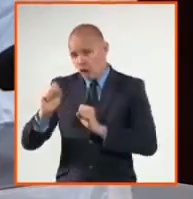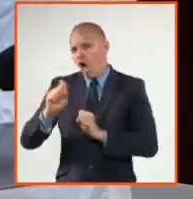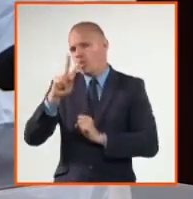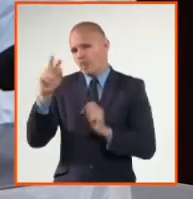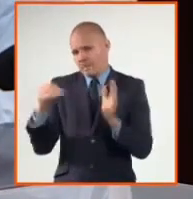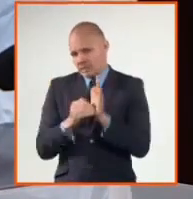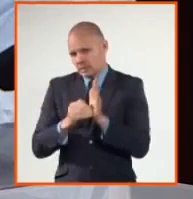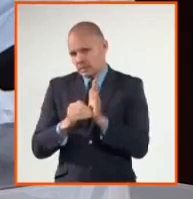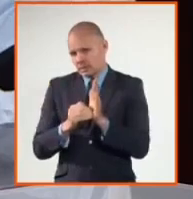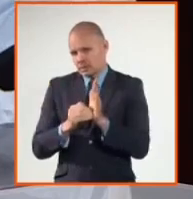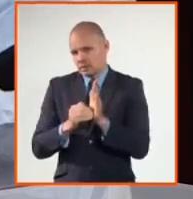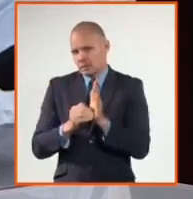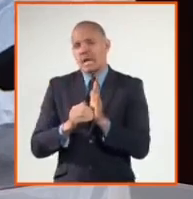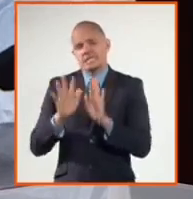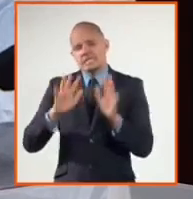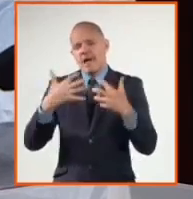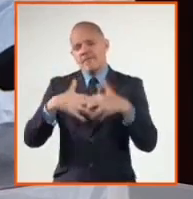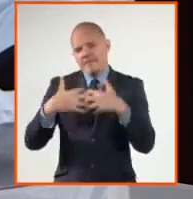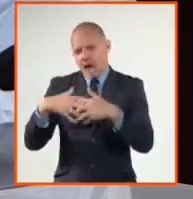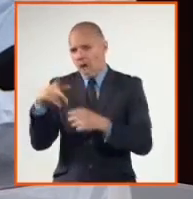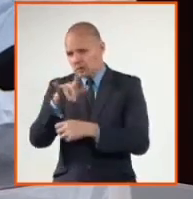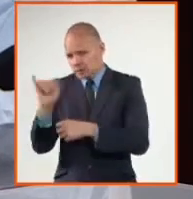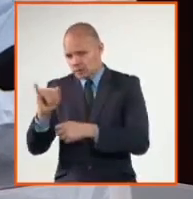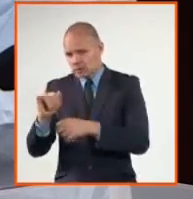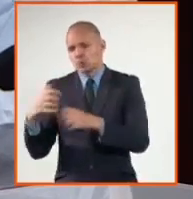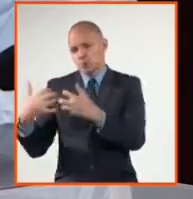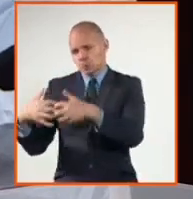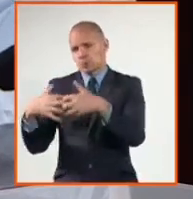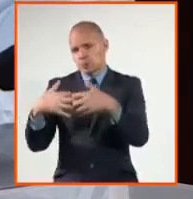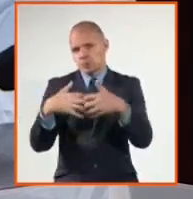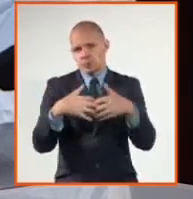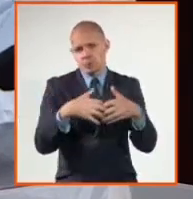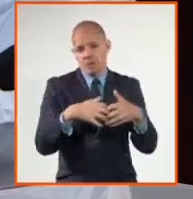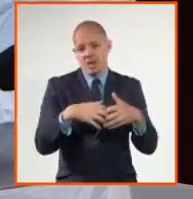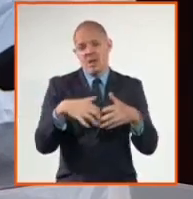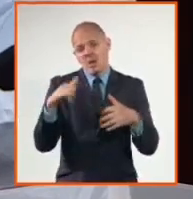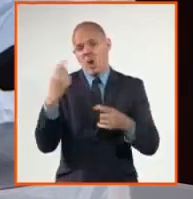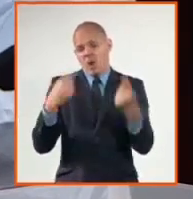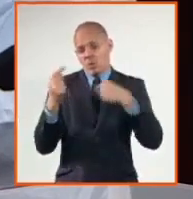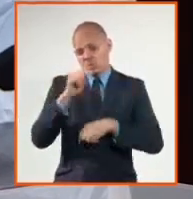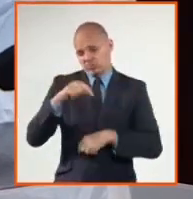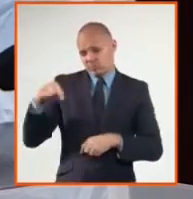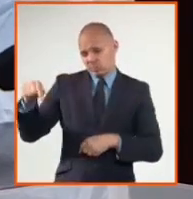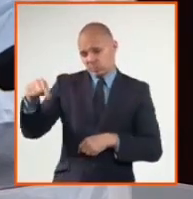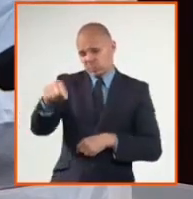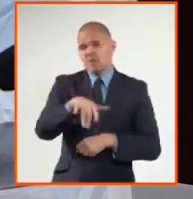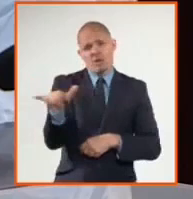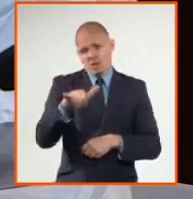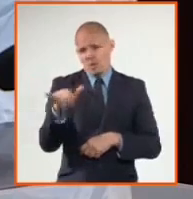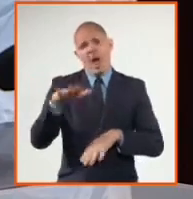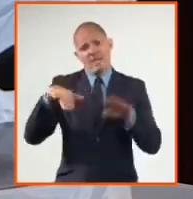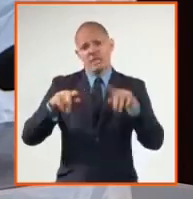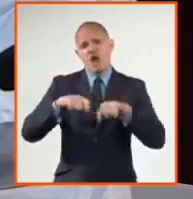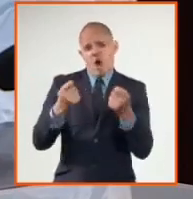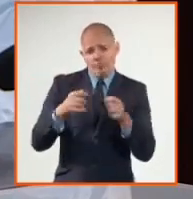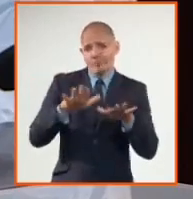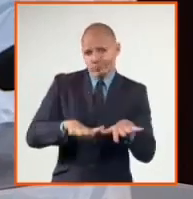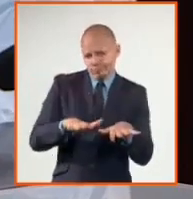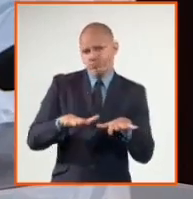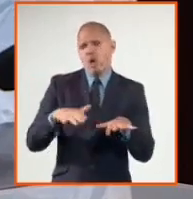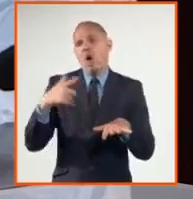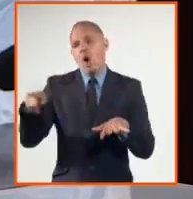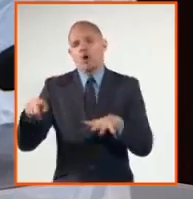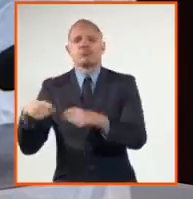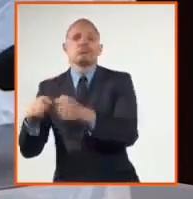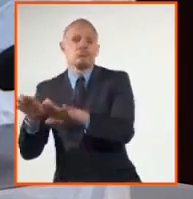disponibles también tenemos un nivel de avería y también hay que ejecutar un nivel de mantenimiento es decir esos 16 bloques que se mantienen en operación